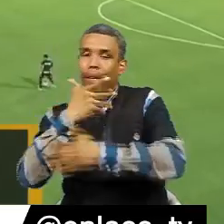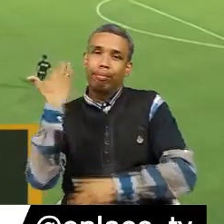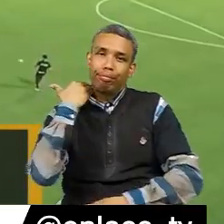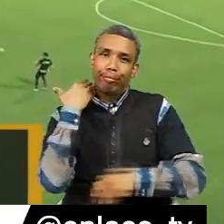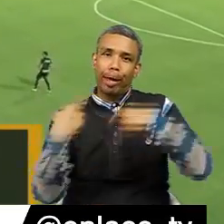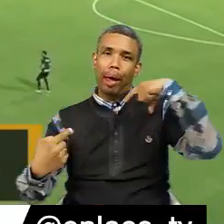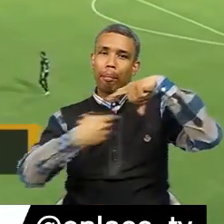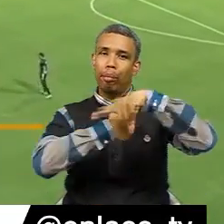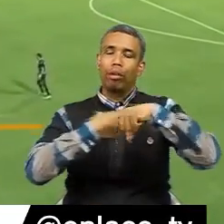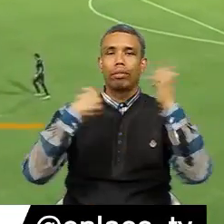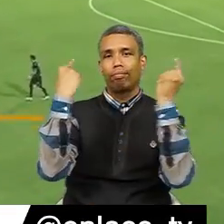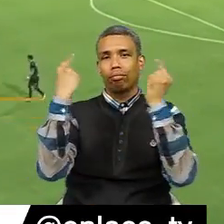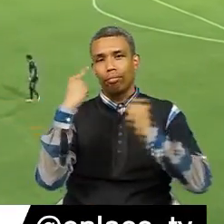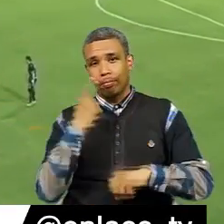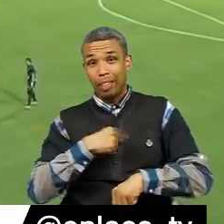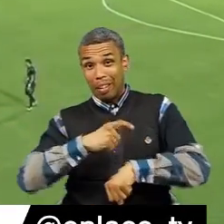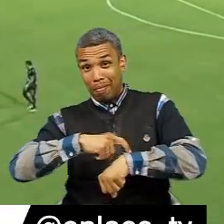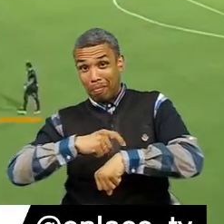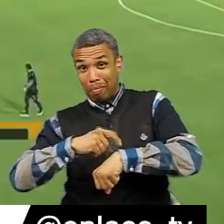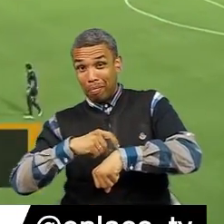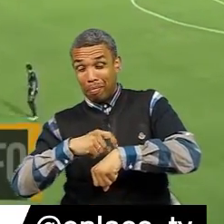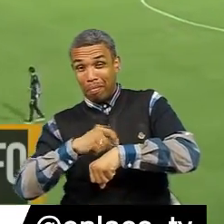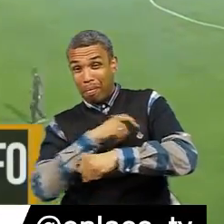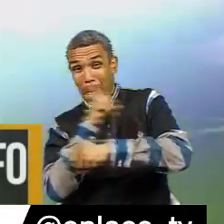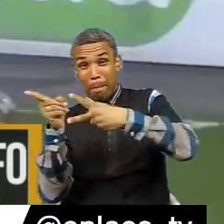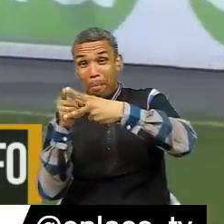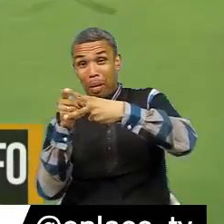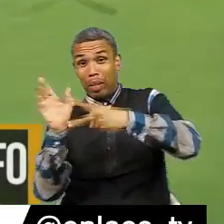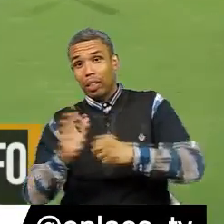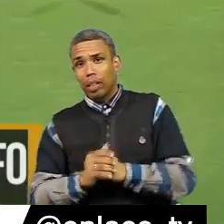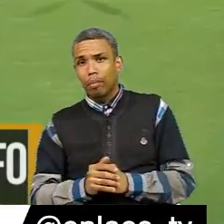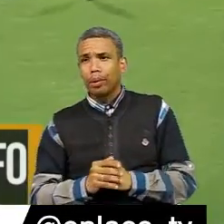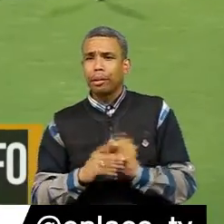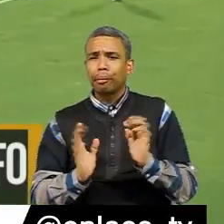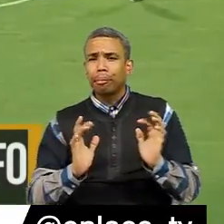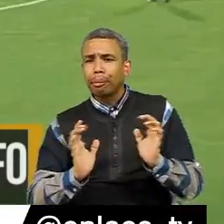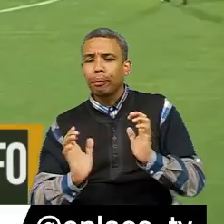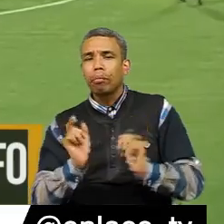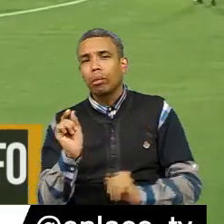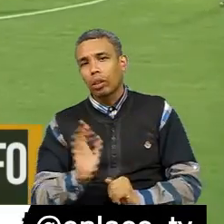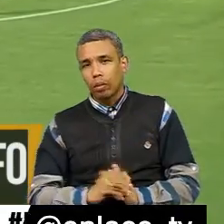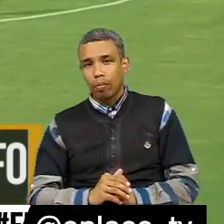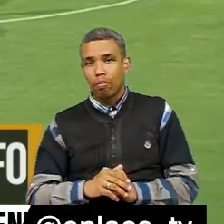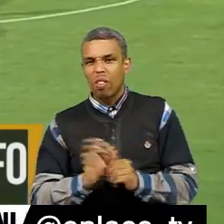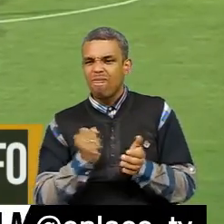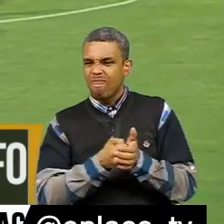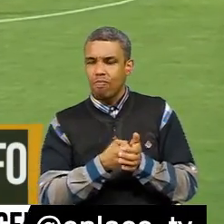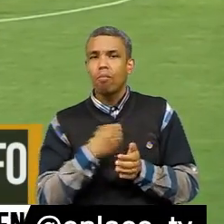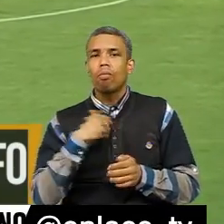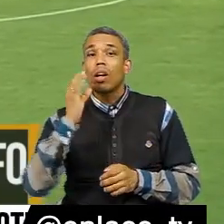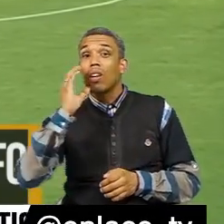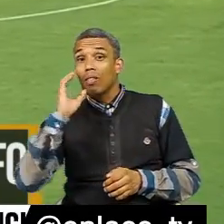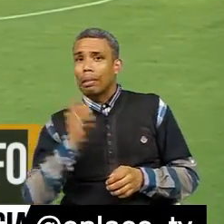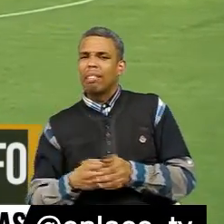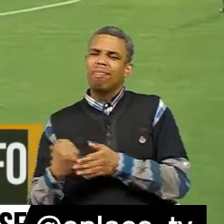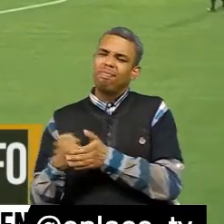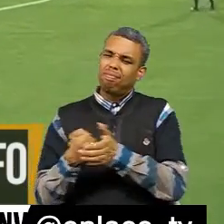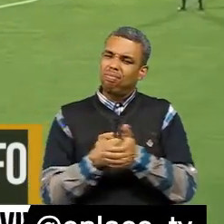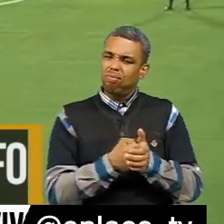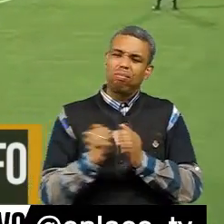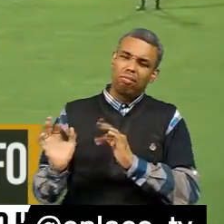primer tiempo estuvo enmarcado por las pocas llegadas a los arcos. El Once Caldas intentó en varias ocasiones con Óscar Estupiñán, Daniel Hernández